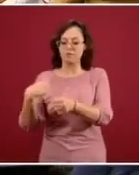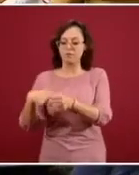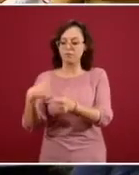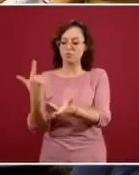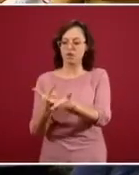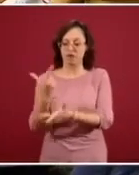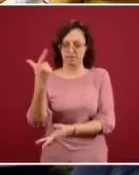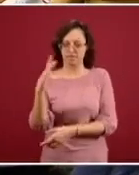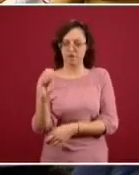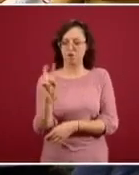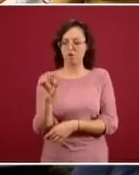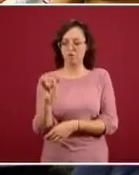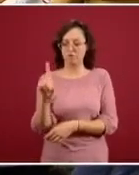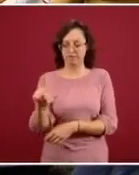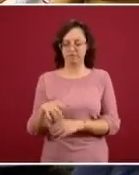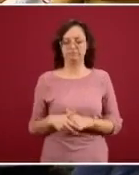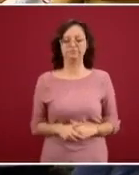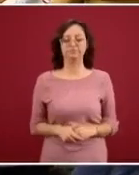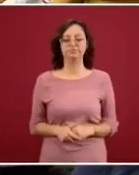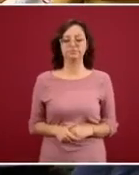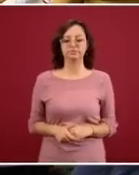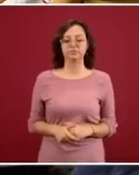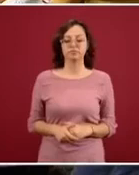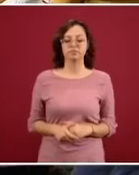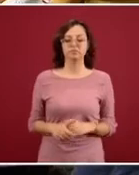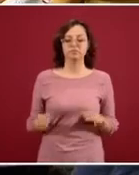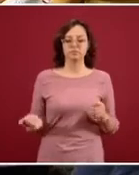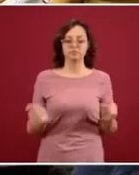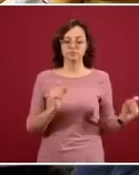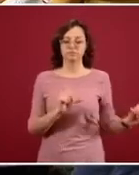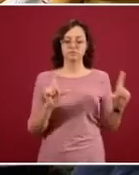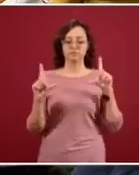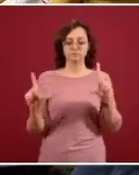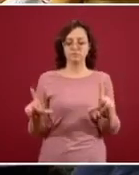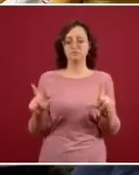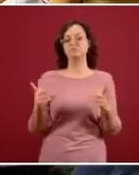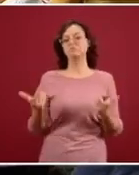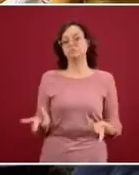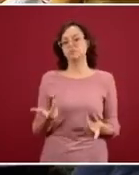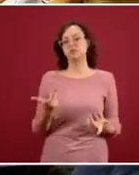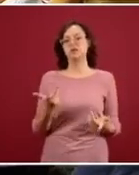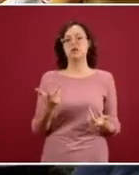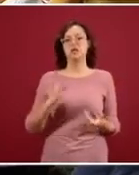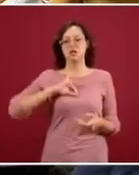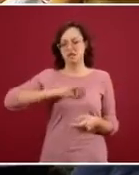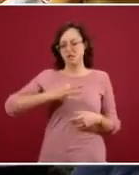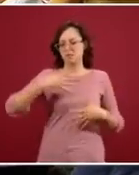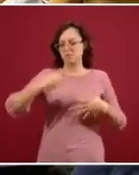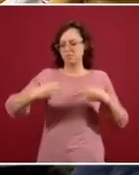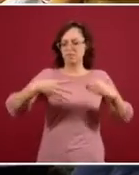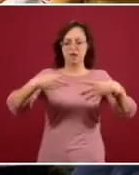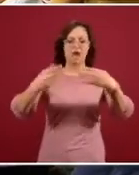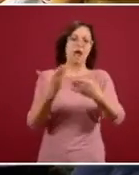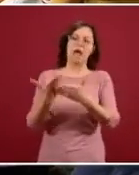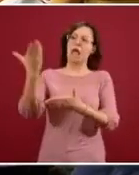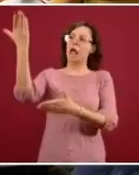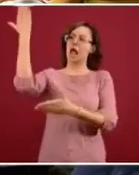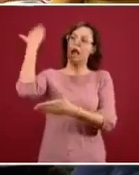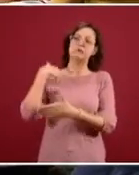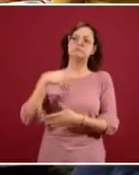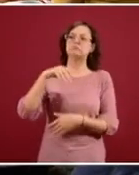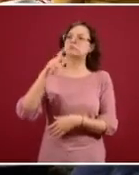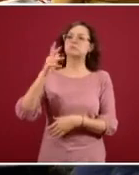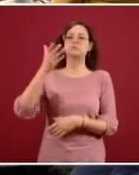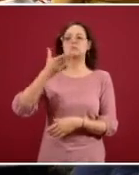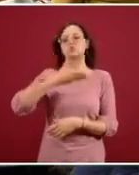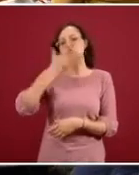Entrando de lleno en la presentación, experiencias previas que se han tenido con otras contingencias epidemiológicas, con otras